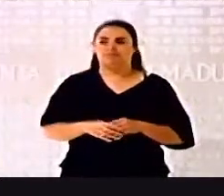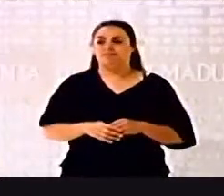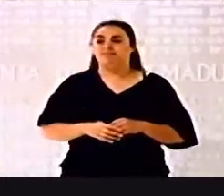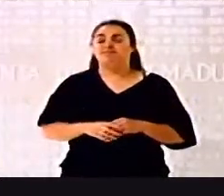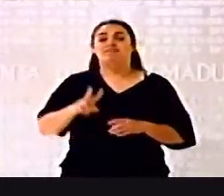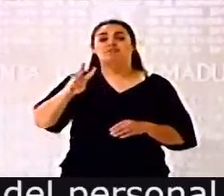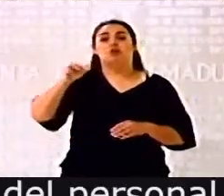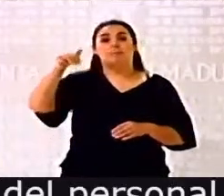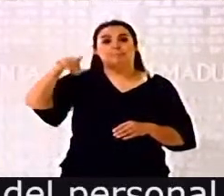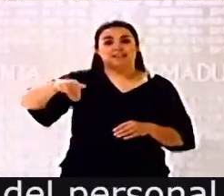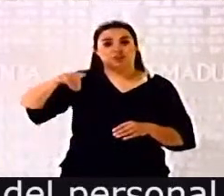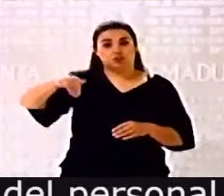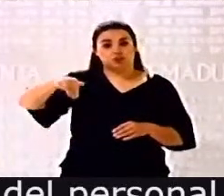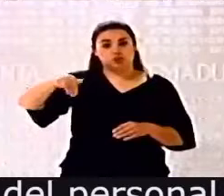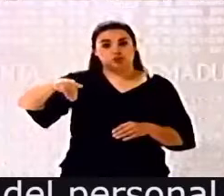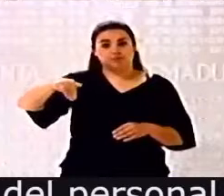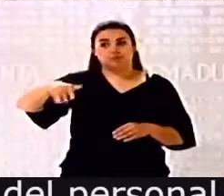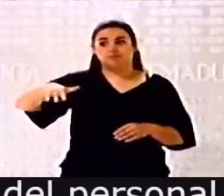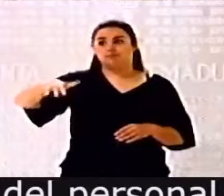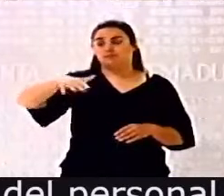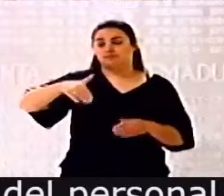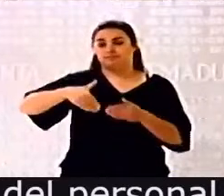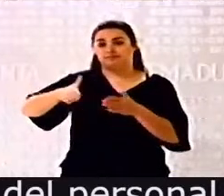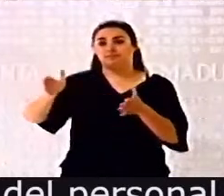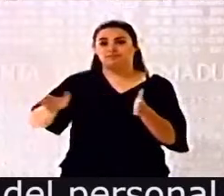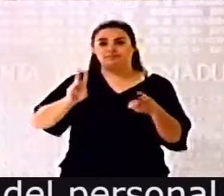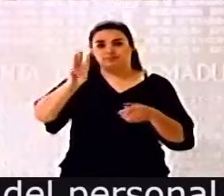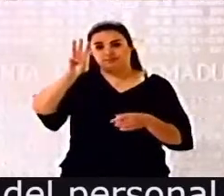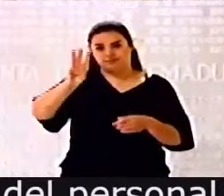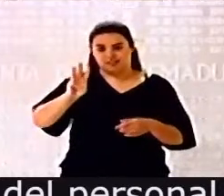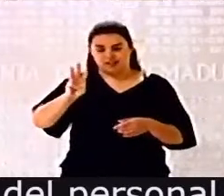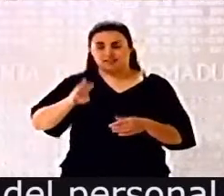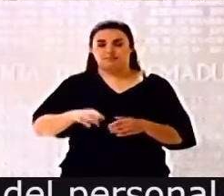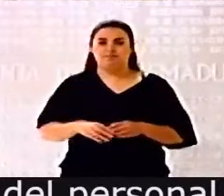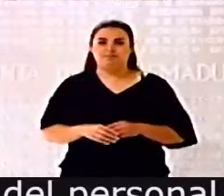2 metros en lo que queda de fase 3,